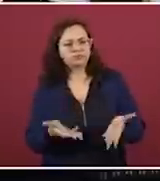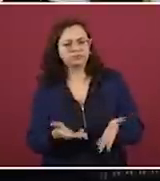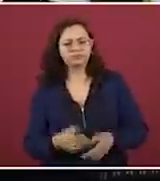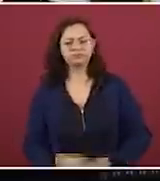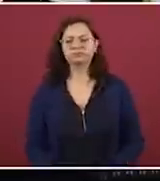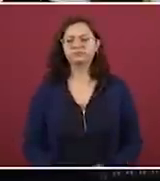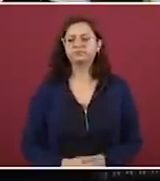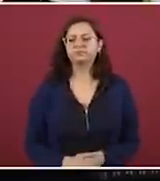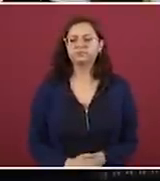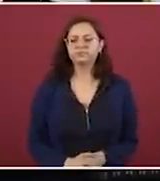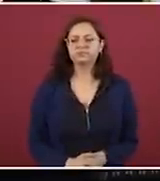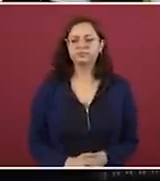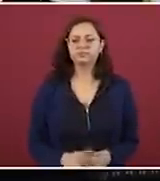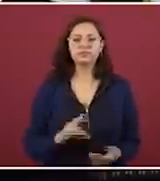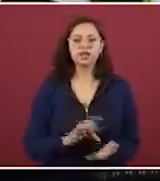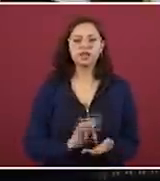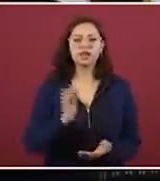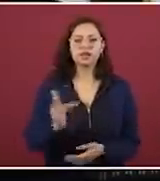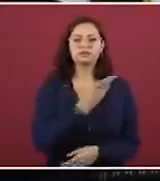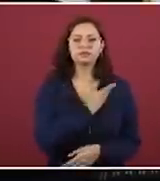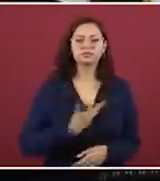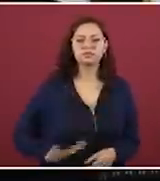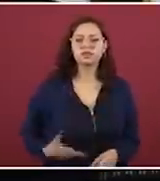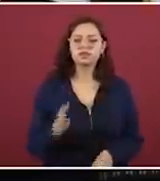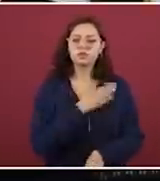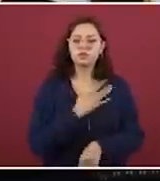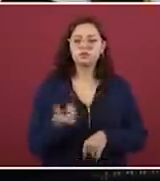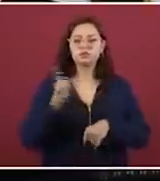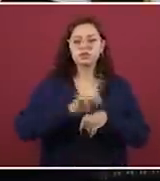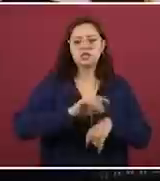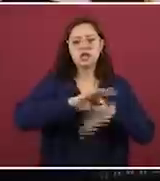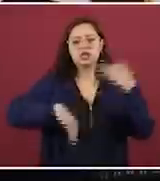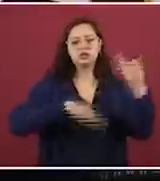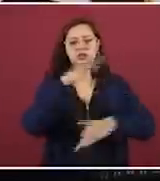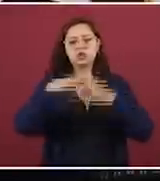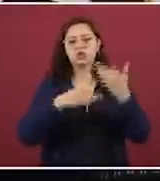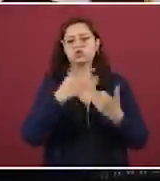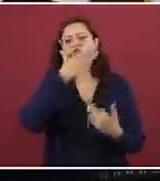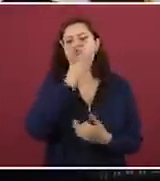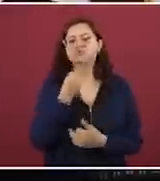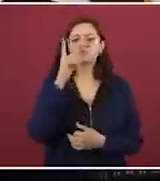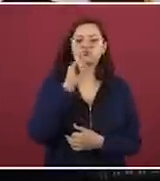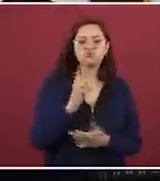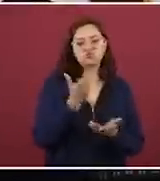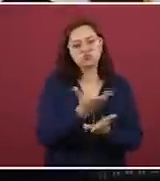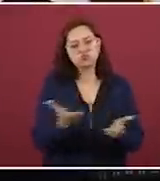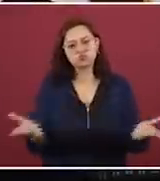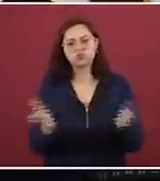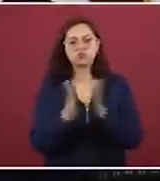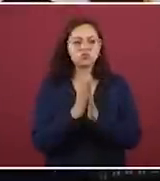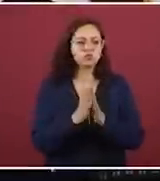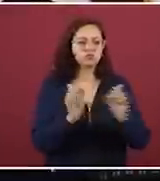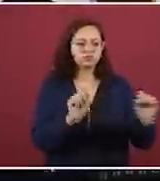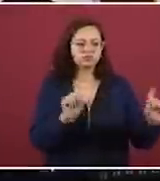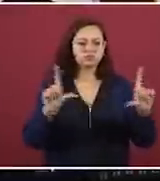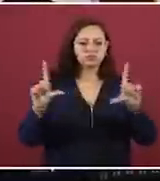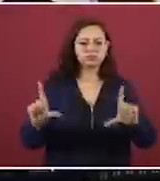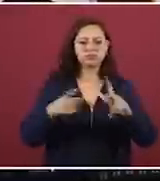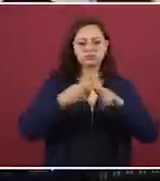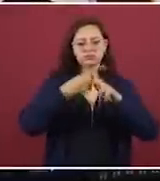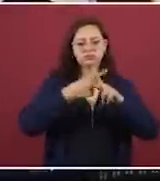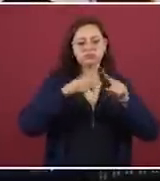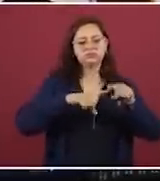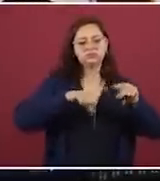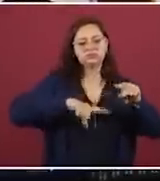Gracias, señor presidente. Muy buenos días a todas, a todos. Si podemos poner la primer gráfica, que tiene que ver con